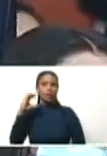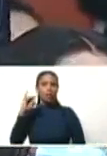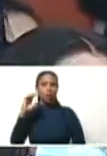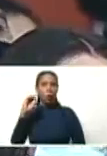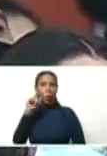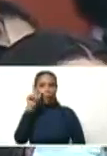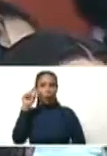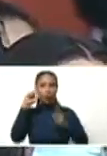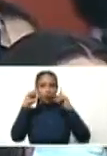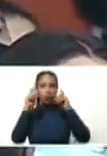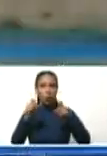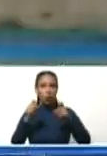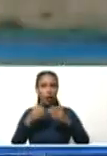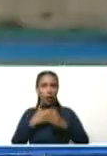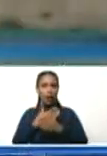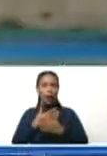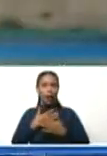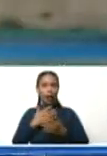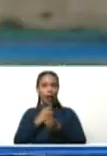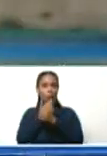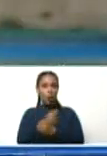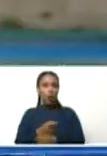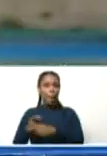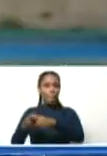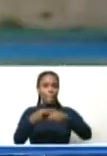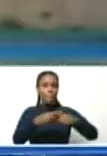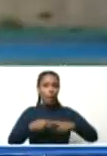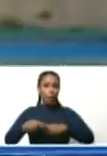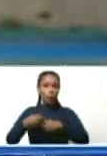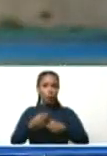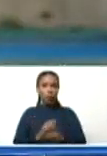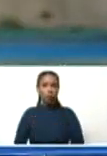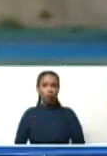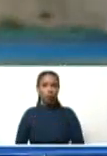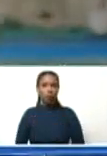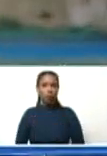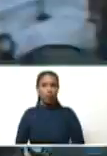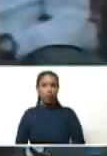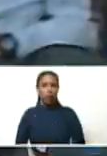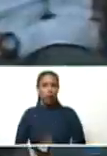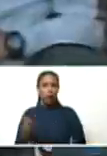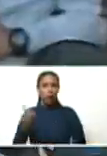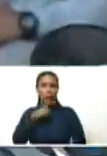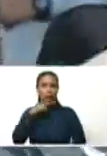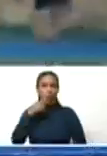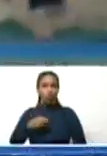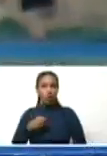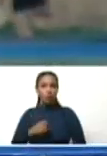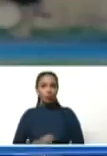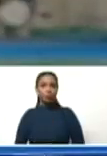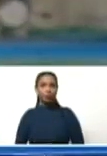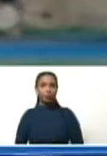profesional graduado en Belarus. César Ramírez, Rusia.